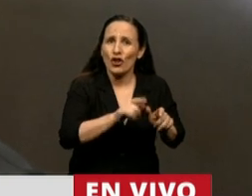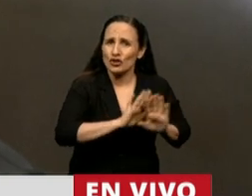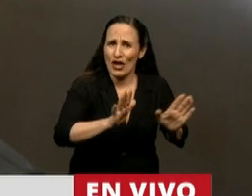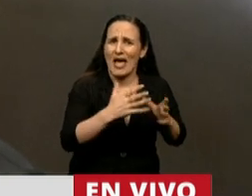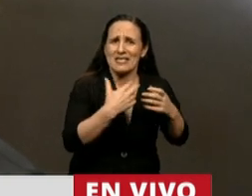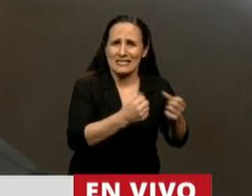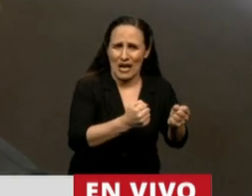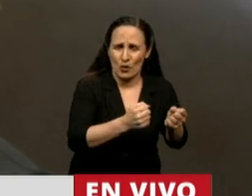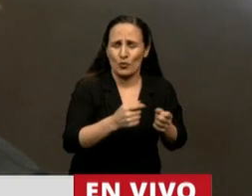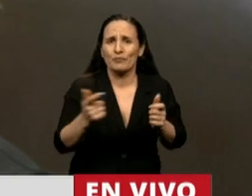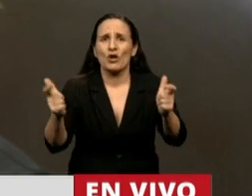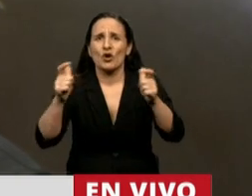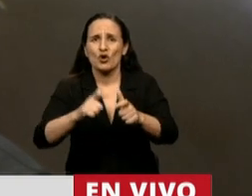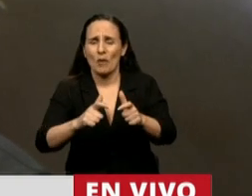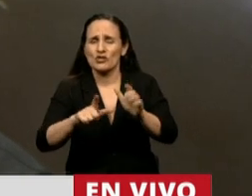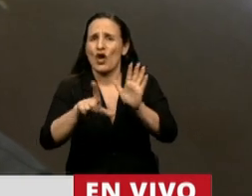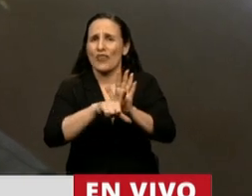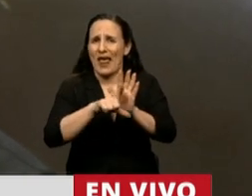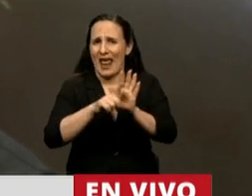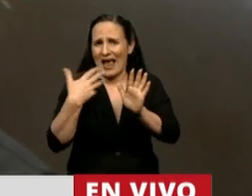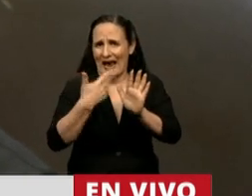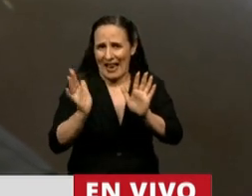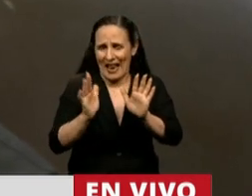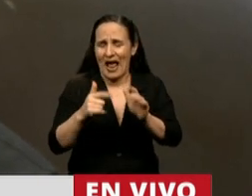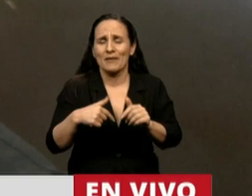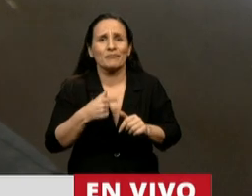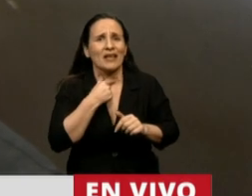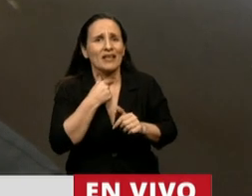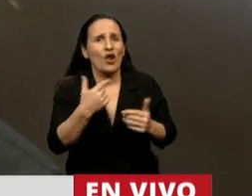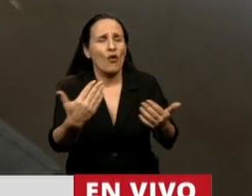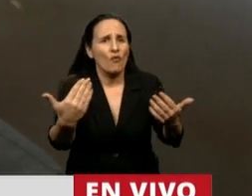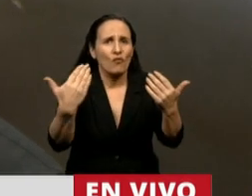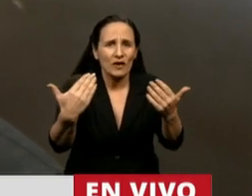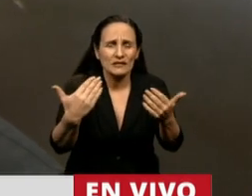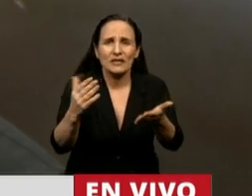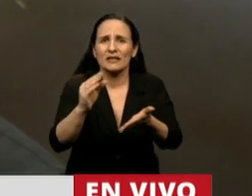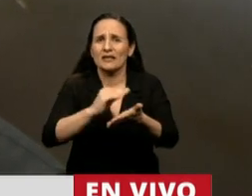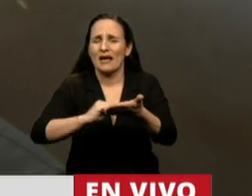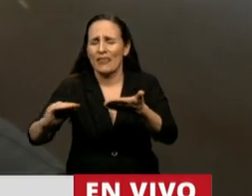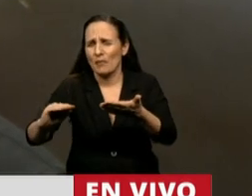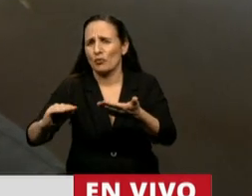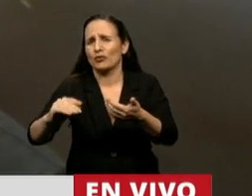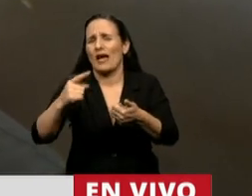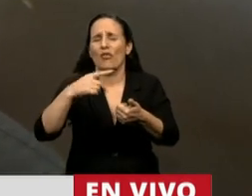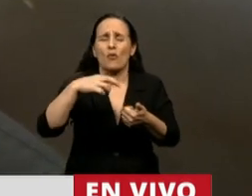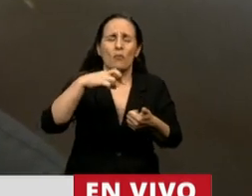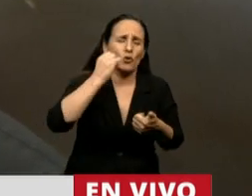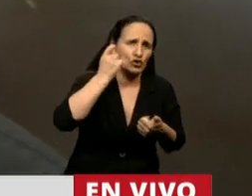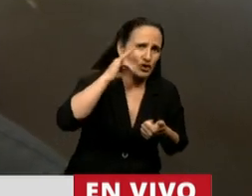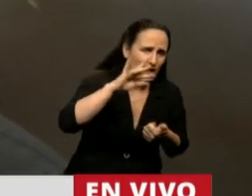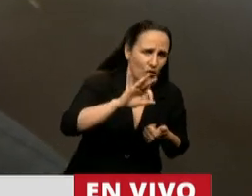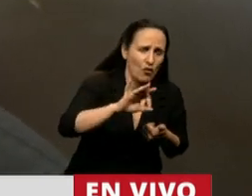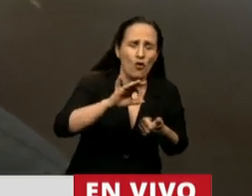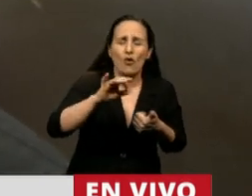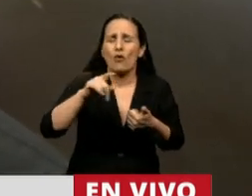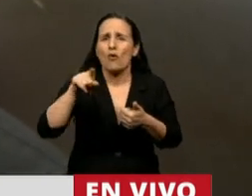salud y de legislación General Quiero felicitar al diputado jedin a la diputada polledo